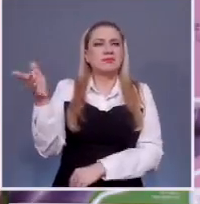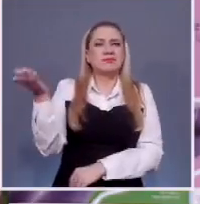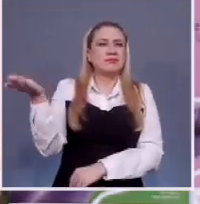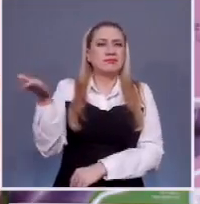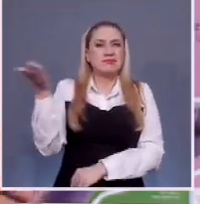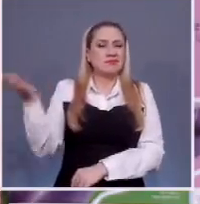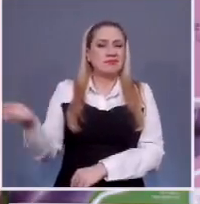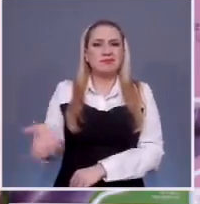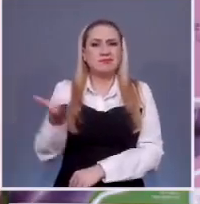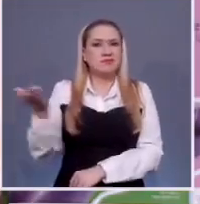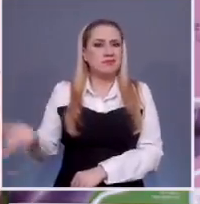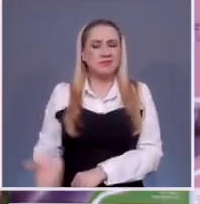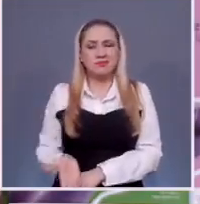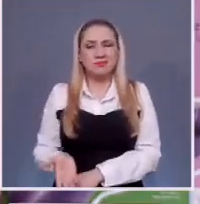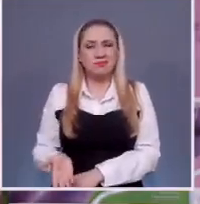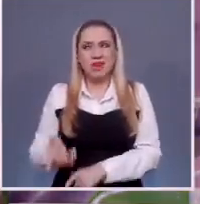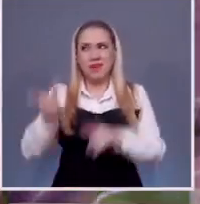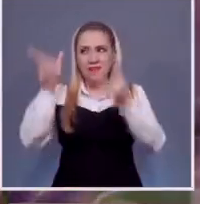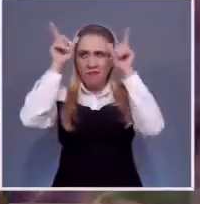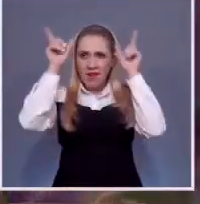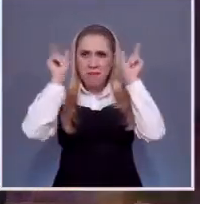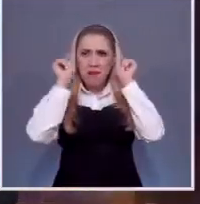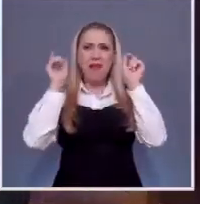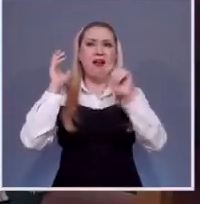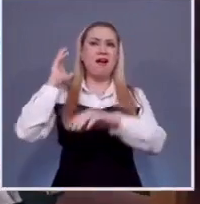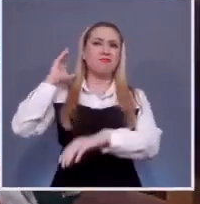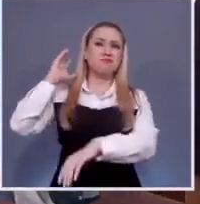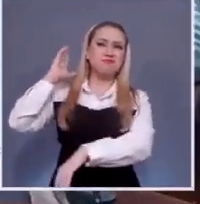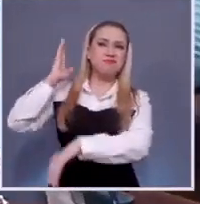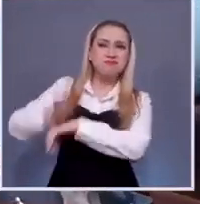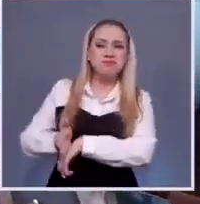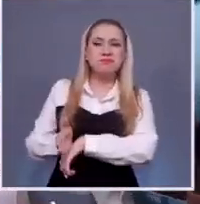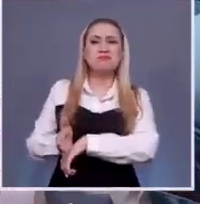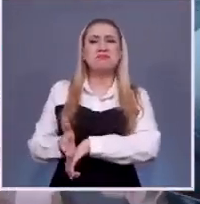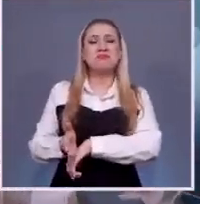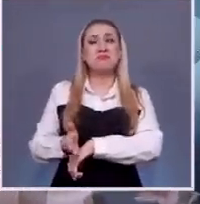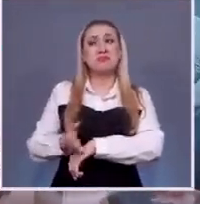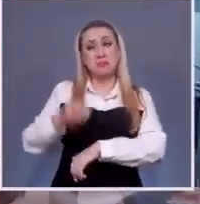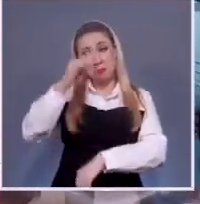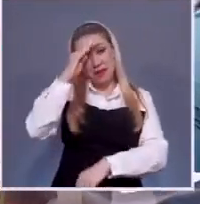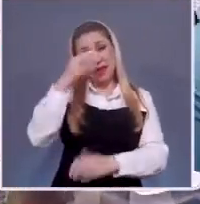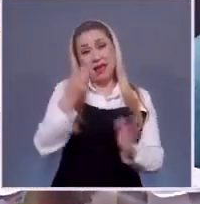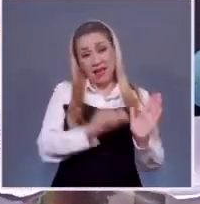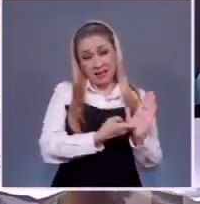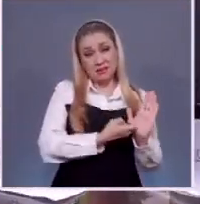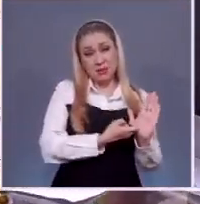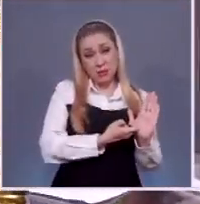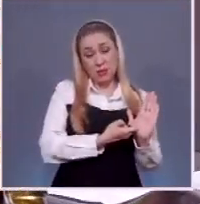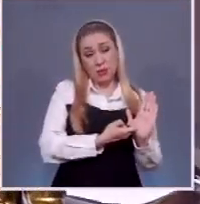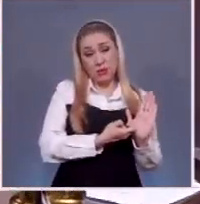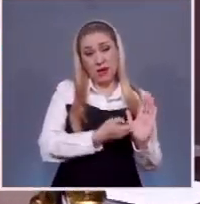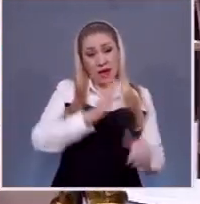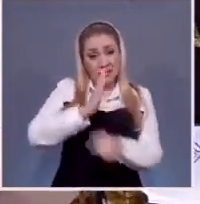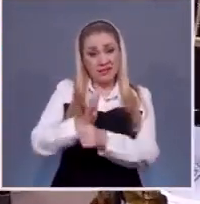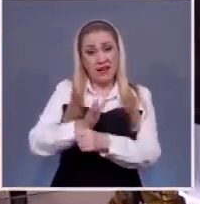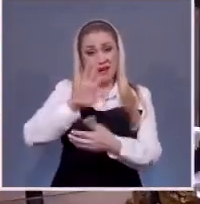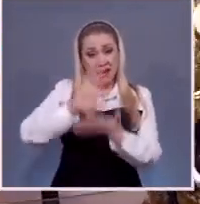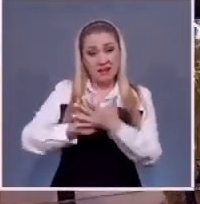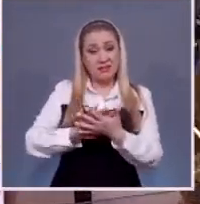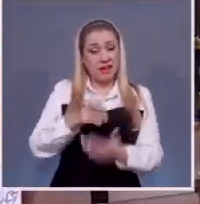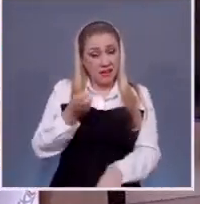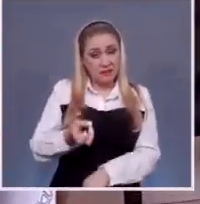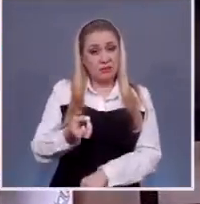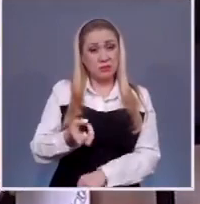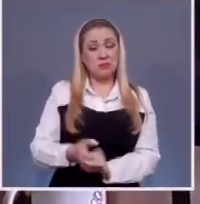a una enfermera, y esto pareciera que es el problema de una persona, cuando en realidad, como ya mencionábamos previamente,